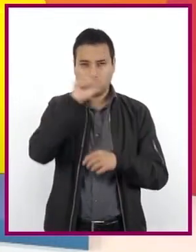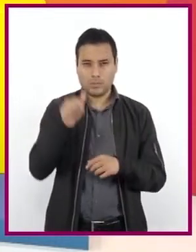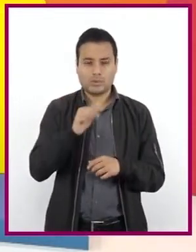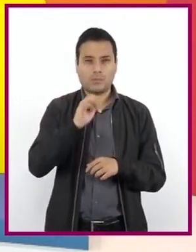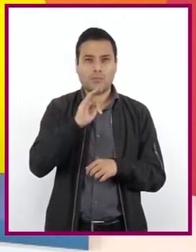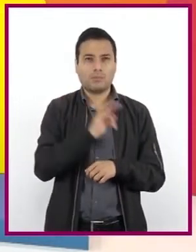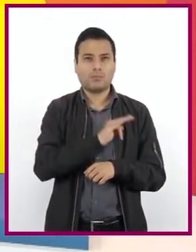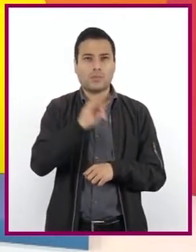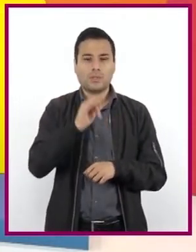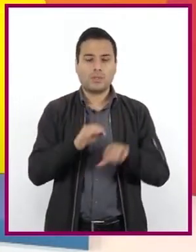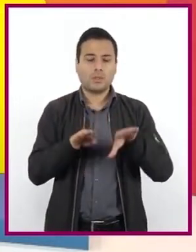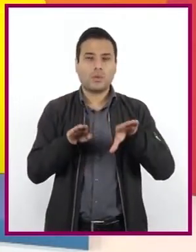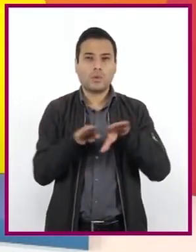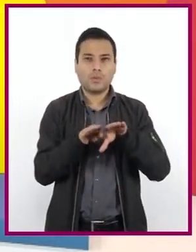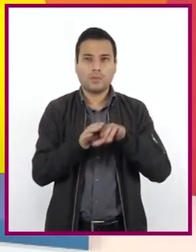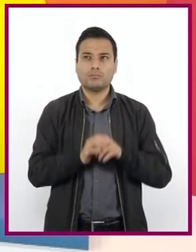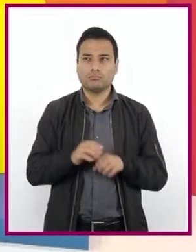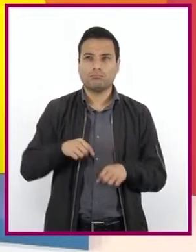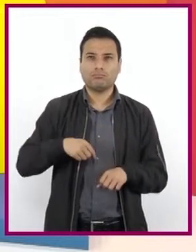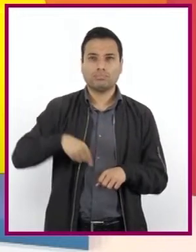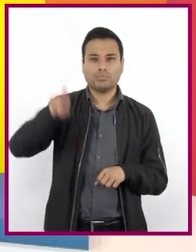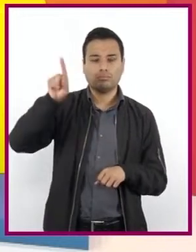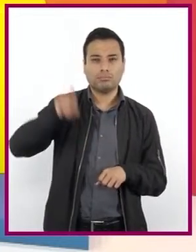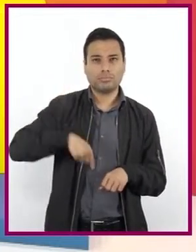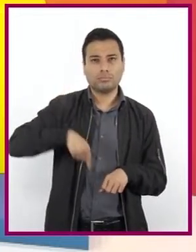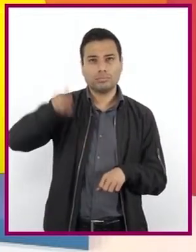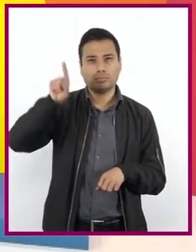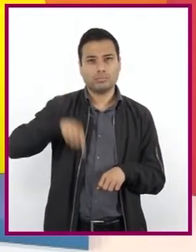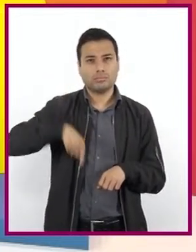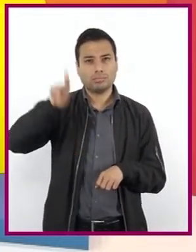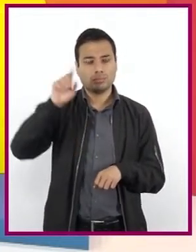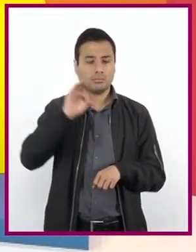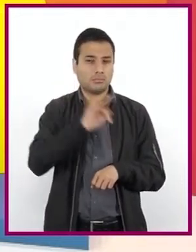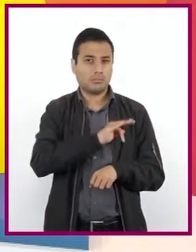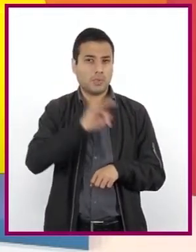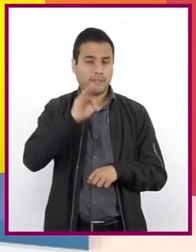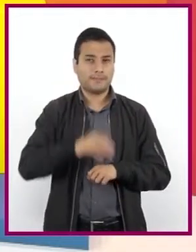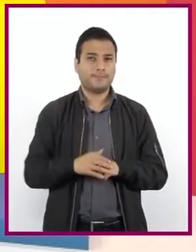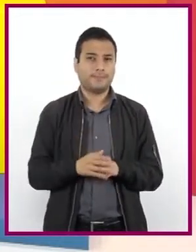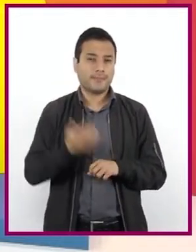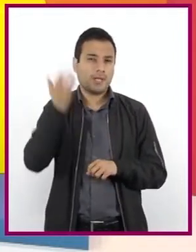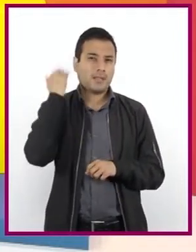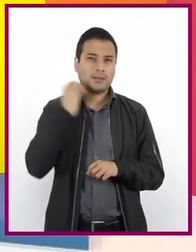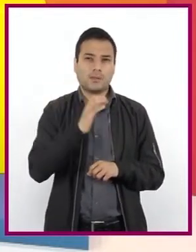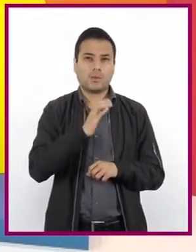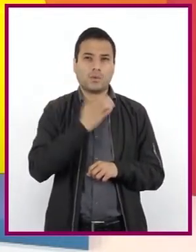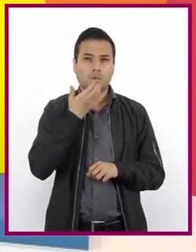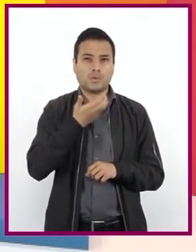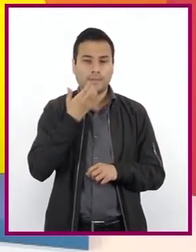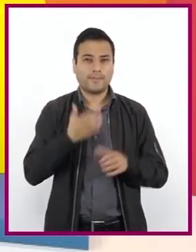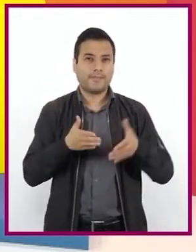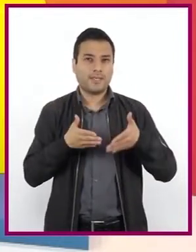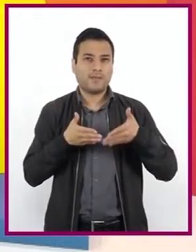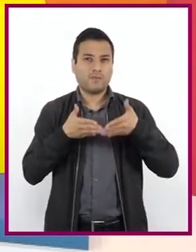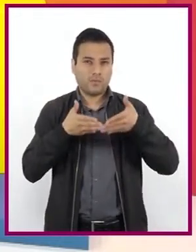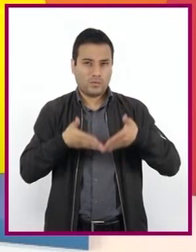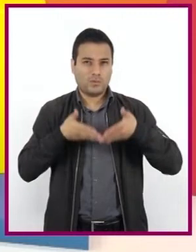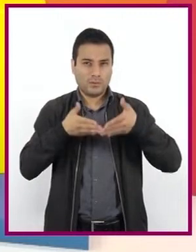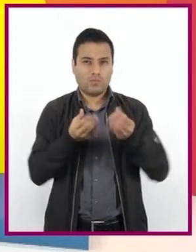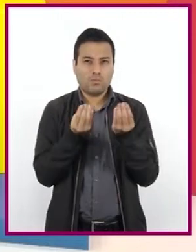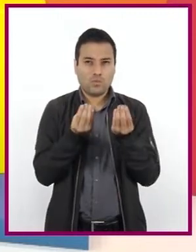hacerse a la mar por iniciativa propia, reemplazando a las tradicionales